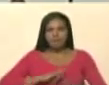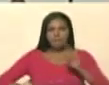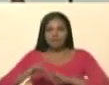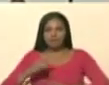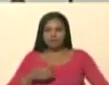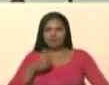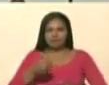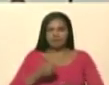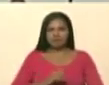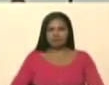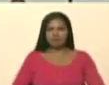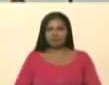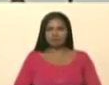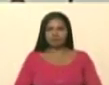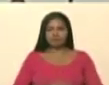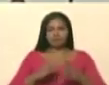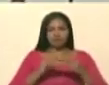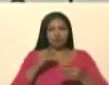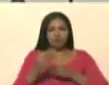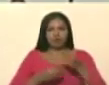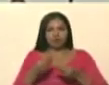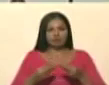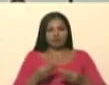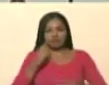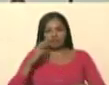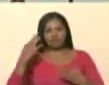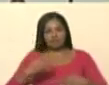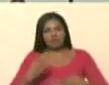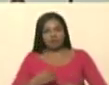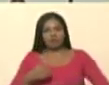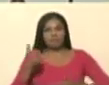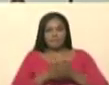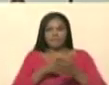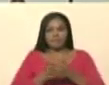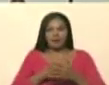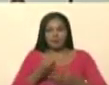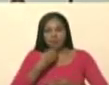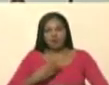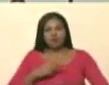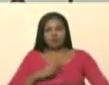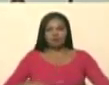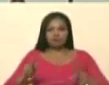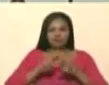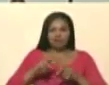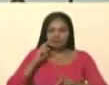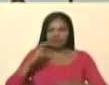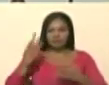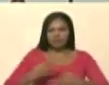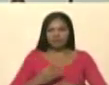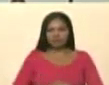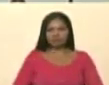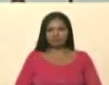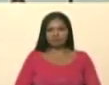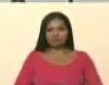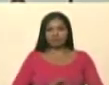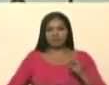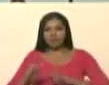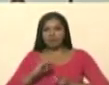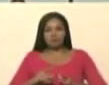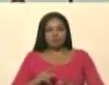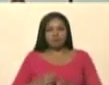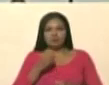bien todo lo que se hace con dedicación perseverancia y buena voluntad sale bien con amor y buena